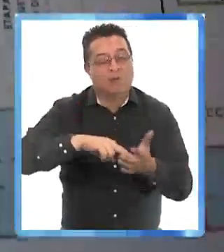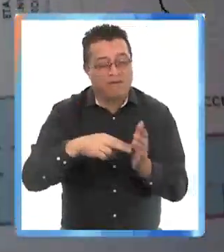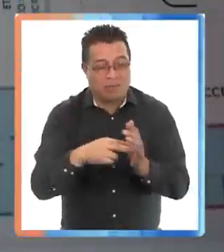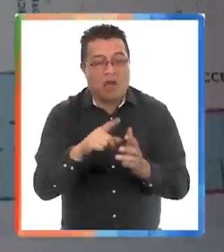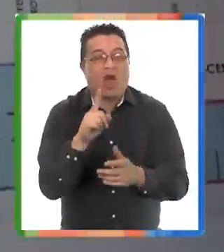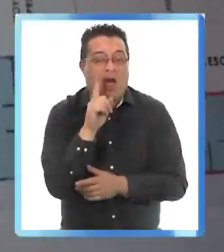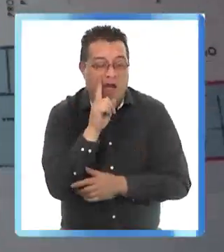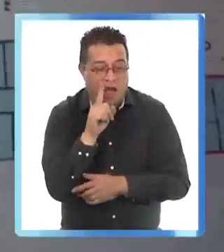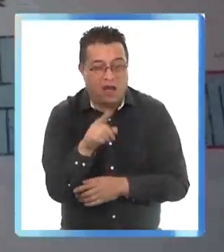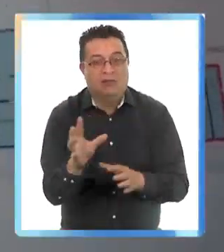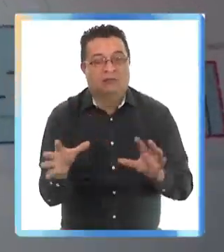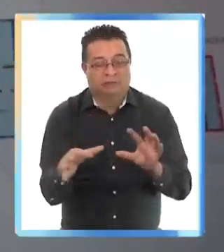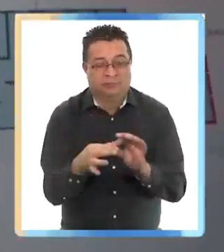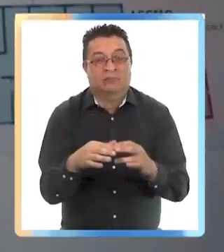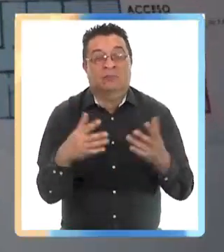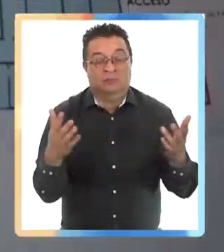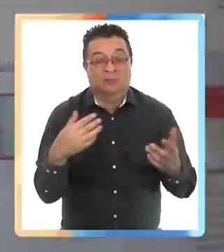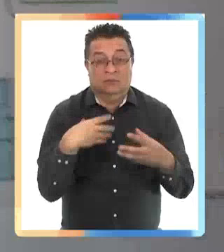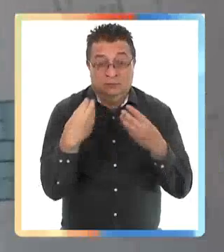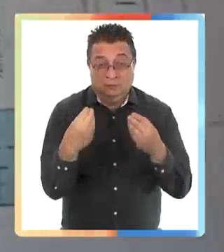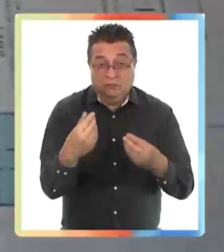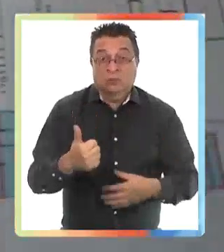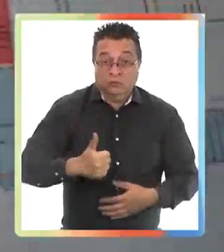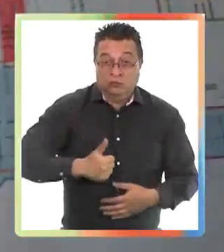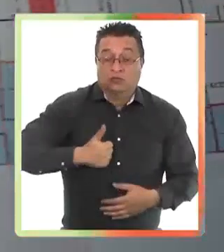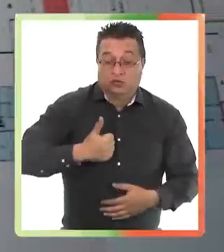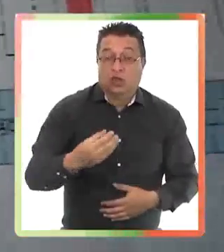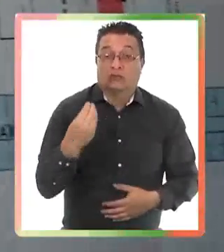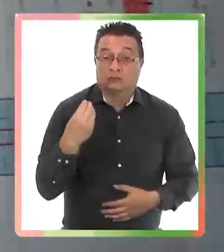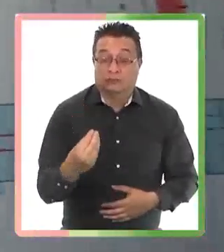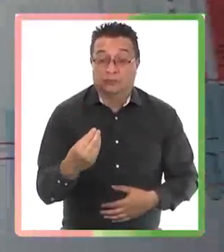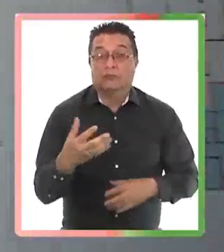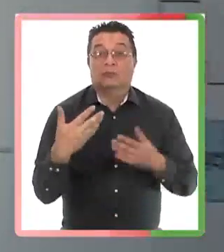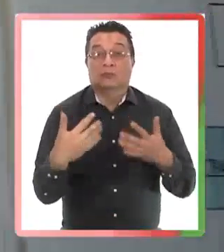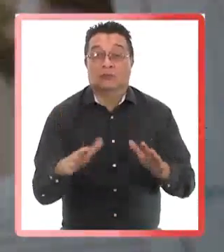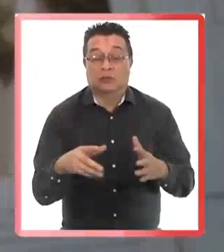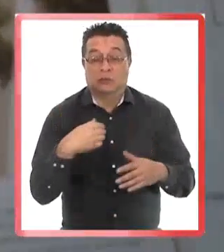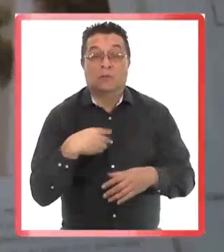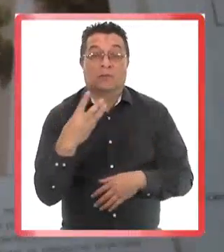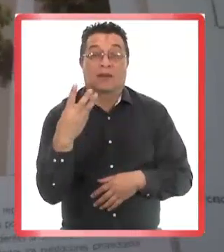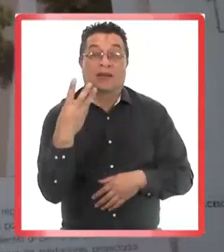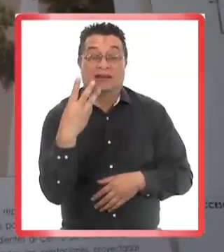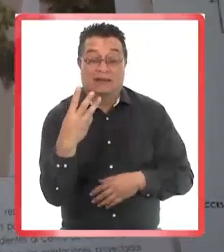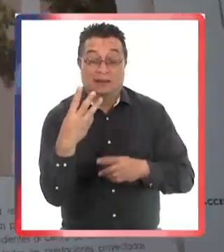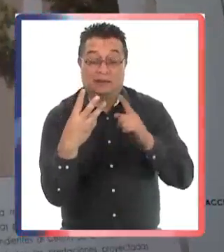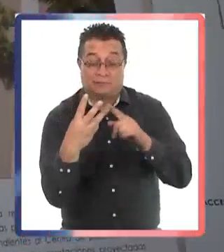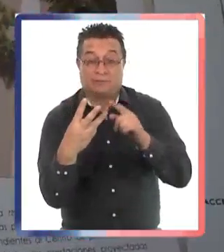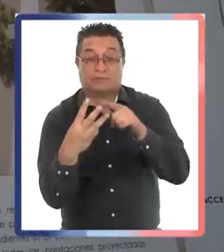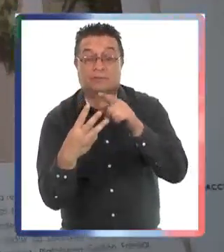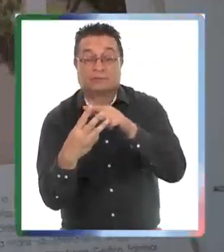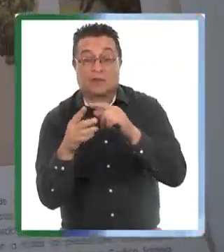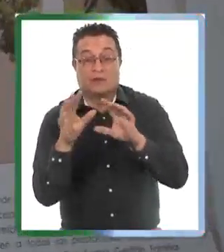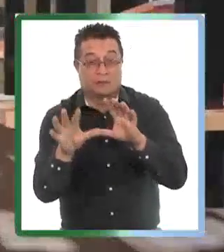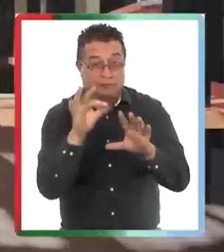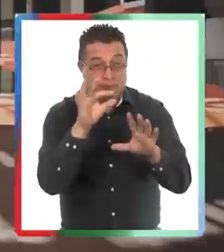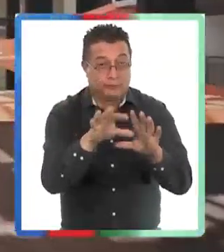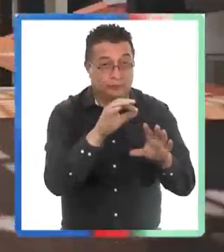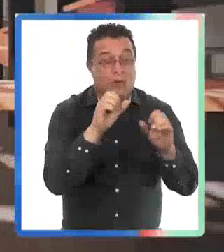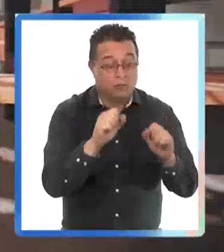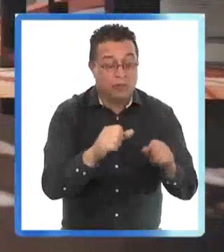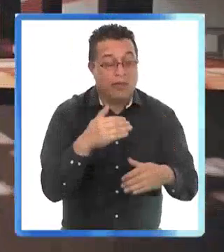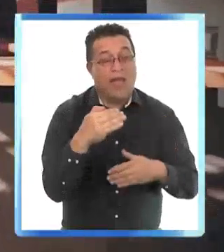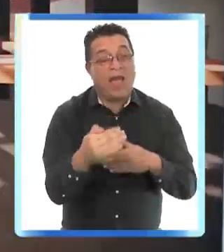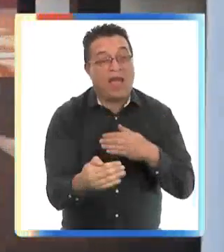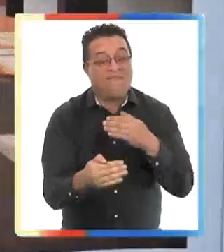las dificultades también que eso conlleva. Pero hubo una muy buena voluntad por parte de las tres instancias de encontrar